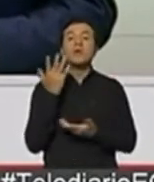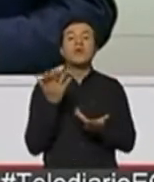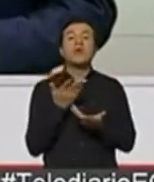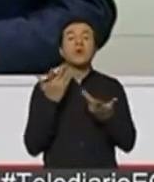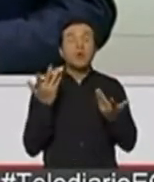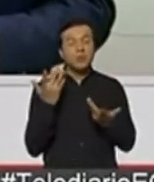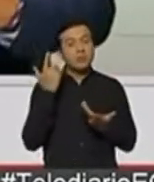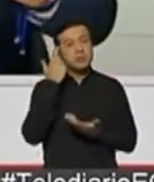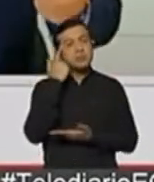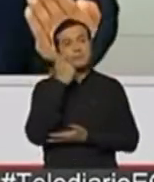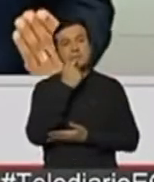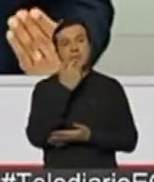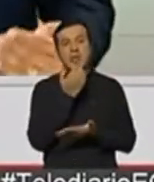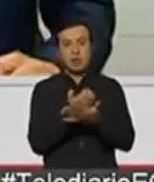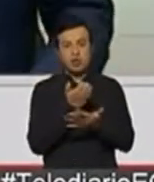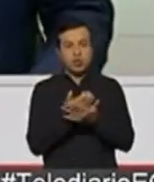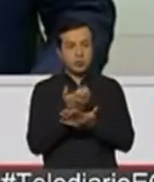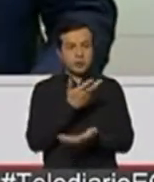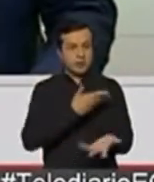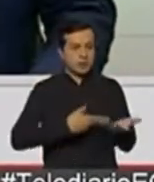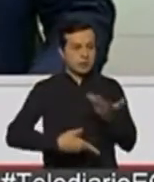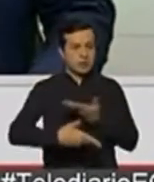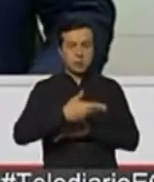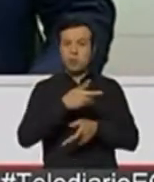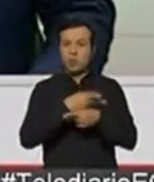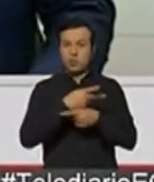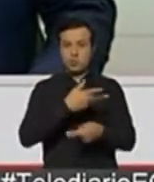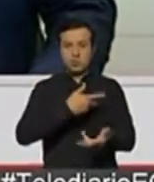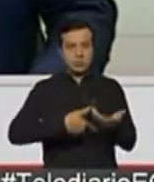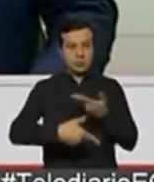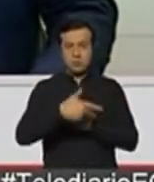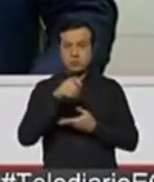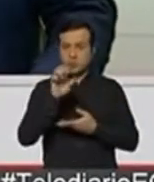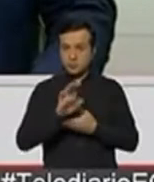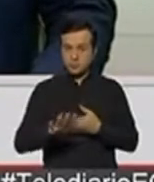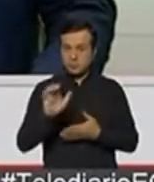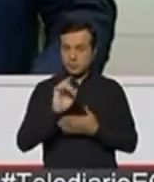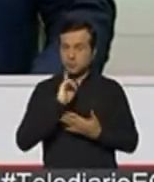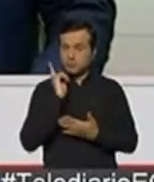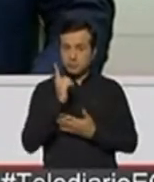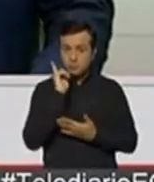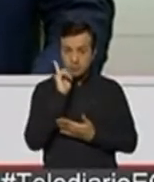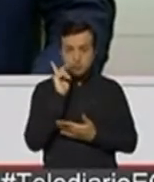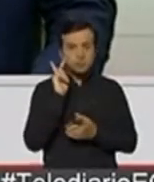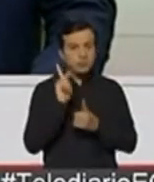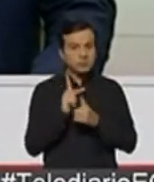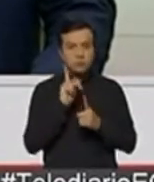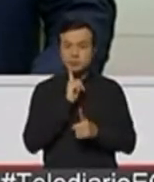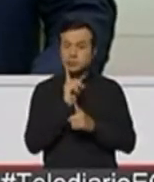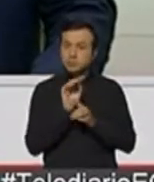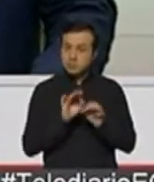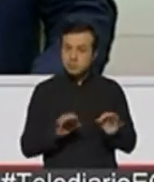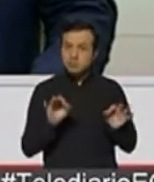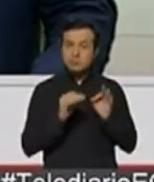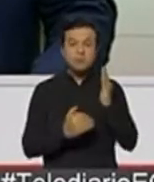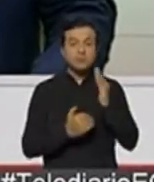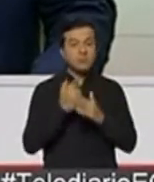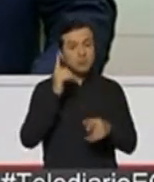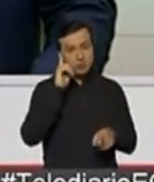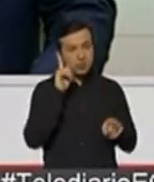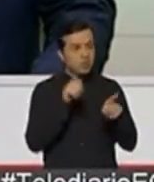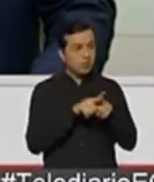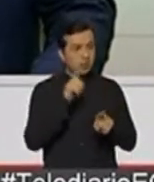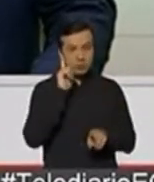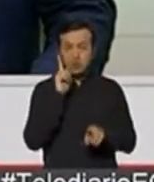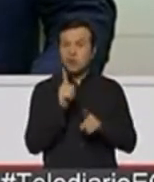o fortalecer la economía circular en las cadenas productivas en el Ecuador. Ahí creo que tenemos la posibilidad de construir un acuerdo muy interesante.